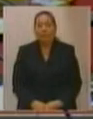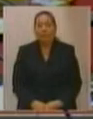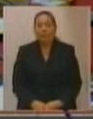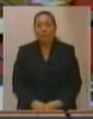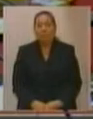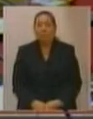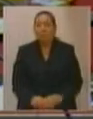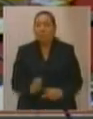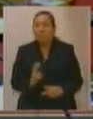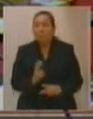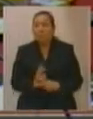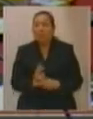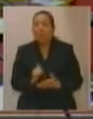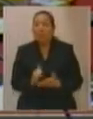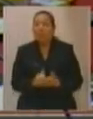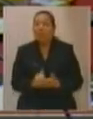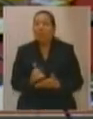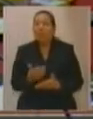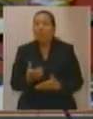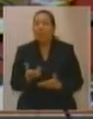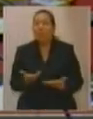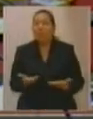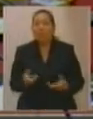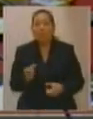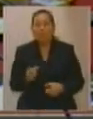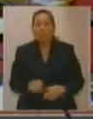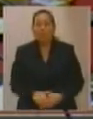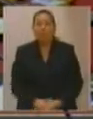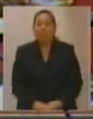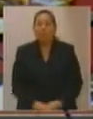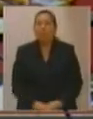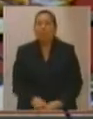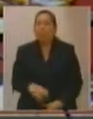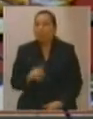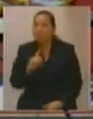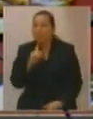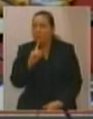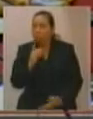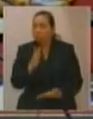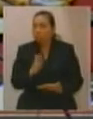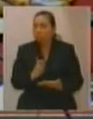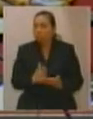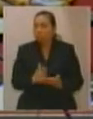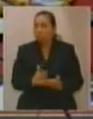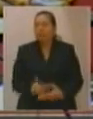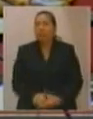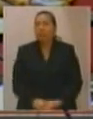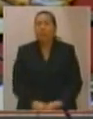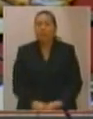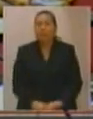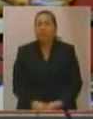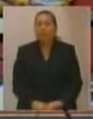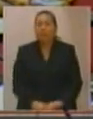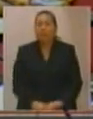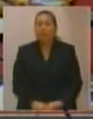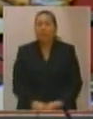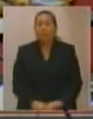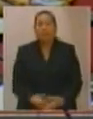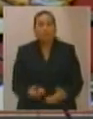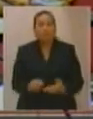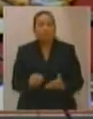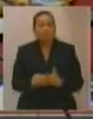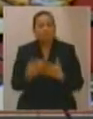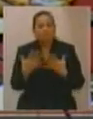lo que prevé son aquellos casos de personas que no están inmersas en una situación, en una